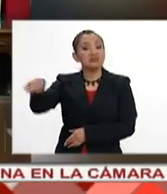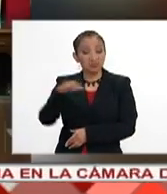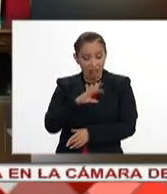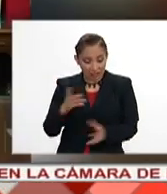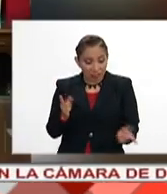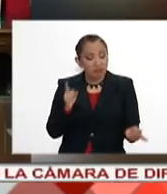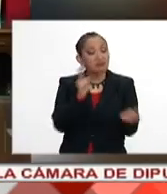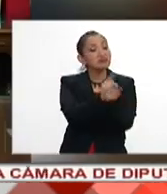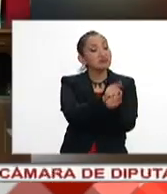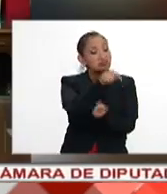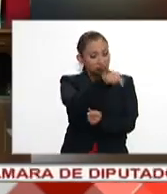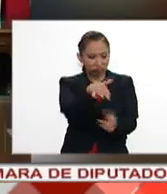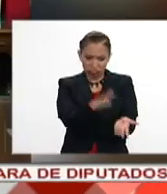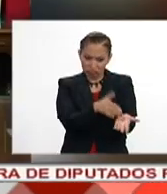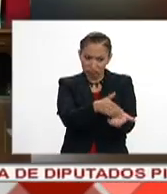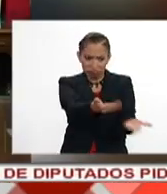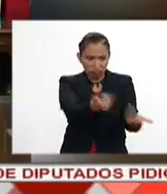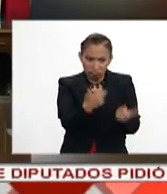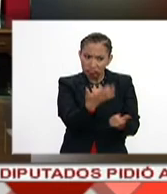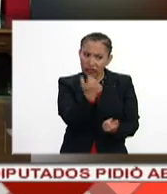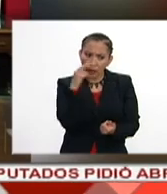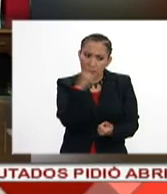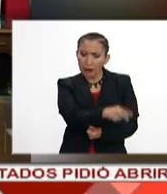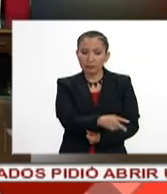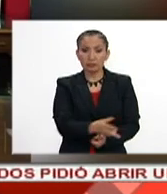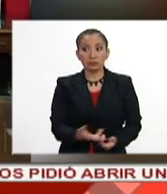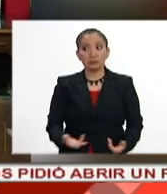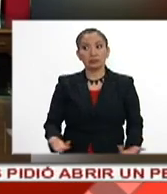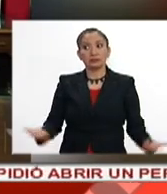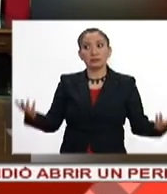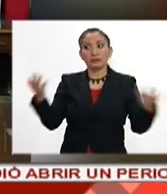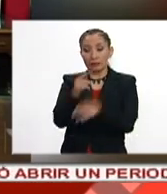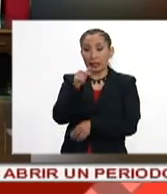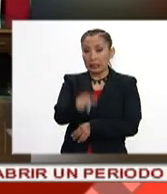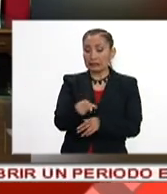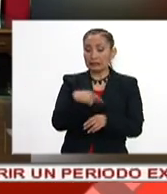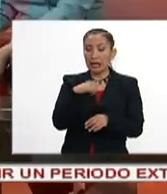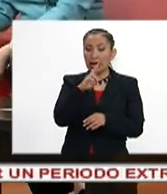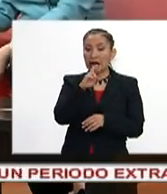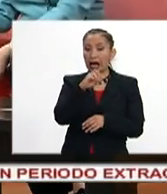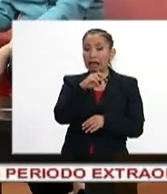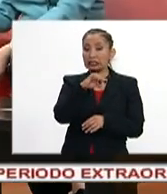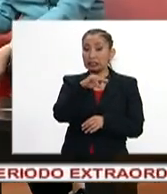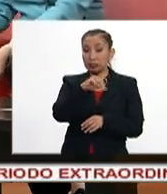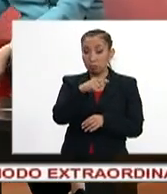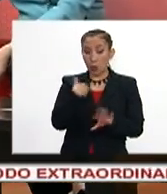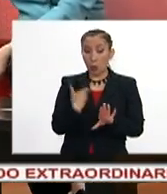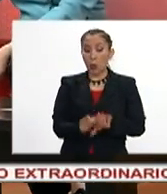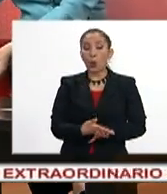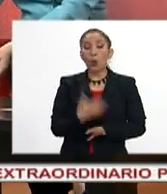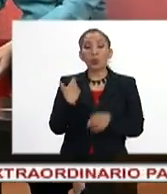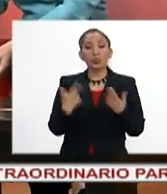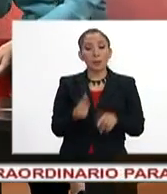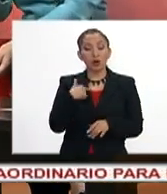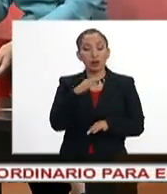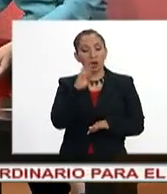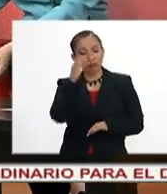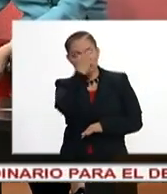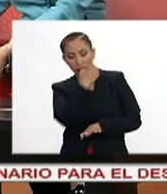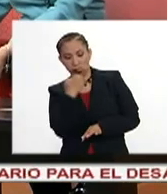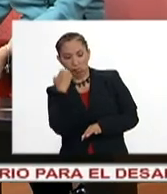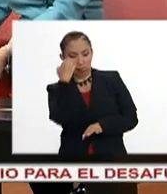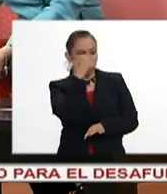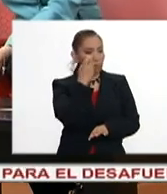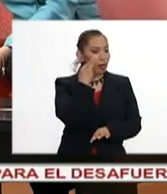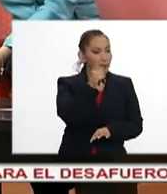bajo la ley del Estado de pedir tus papeles. Es que aquí el fondo es el racismo. Sí. Finalmente es eso, porque te van a juzgar o te van a